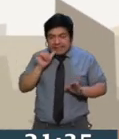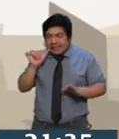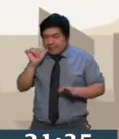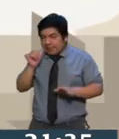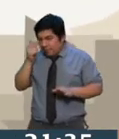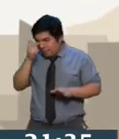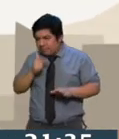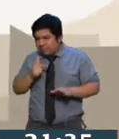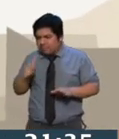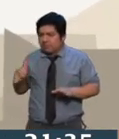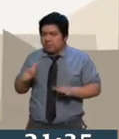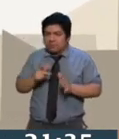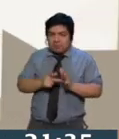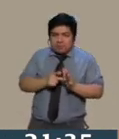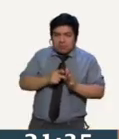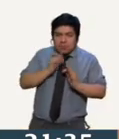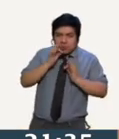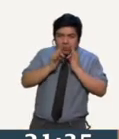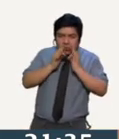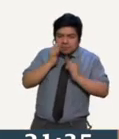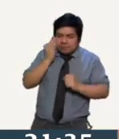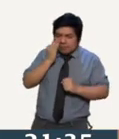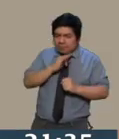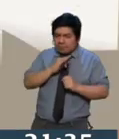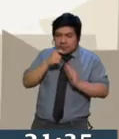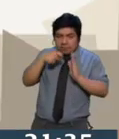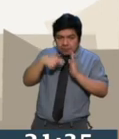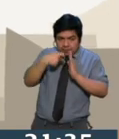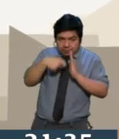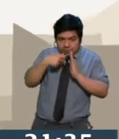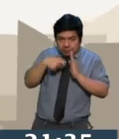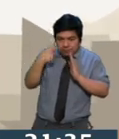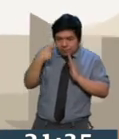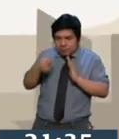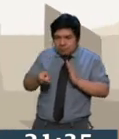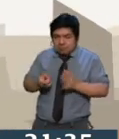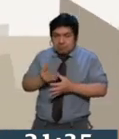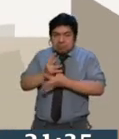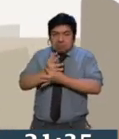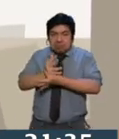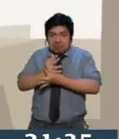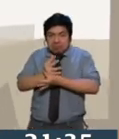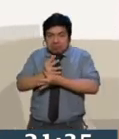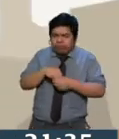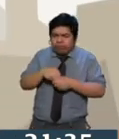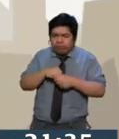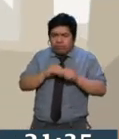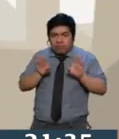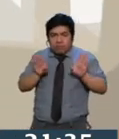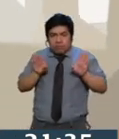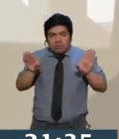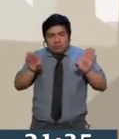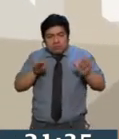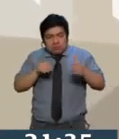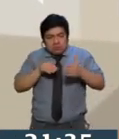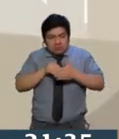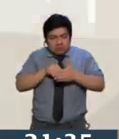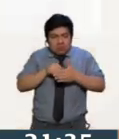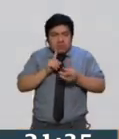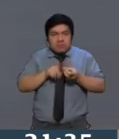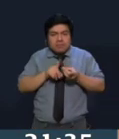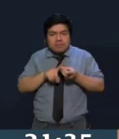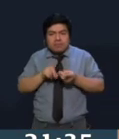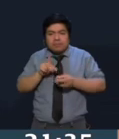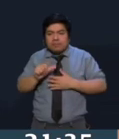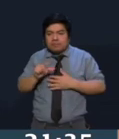comenzó a circular otra noticia falsa con un video donde afirmaban que se había atascado un avión en el